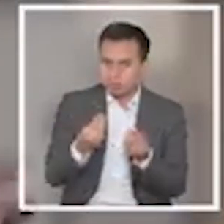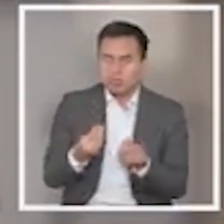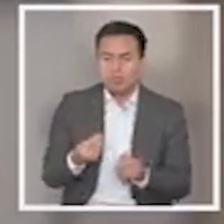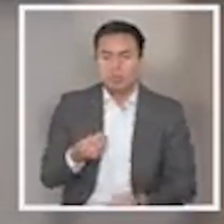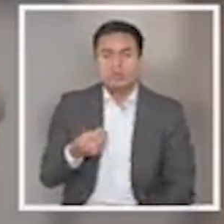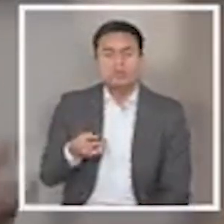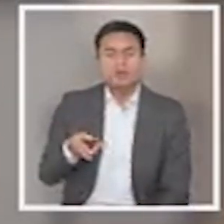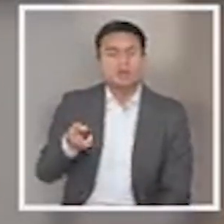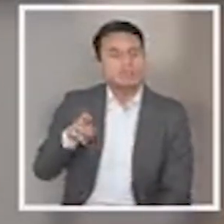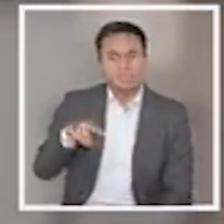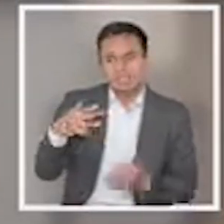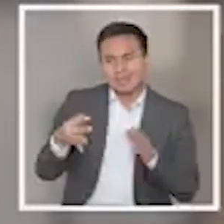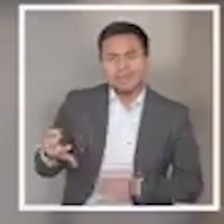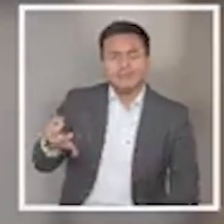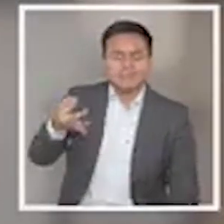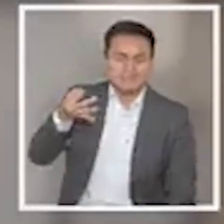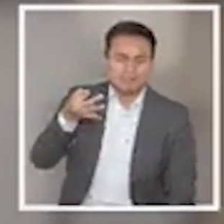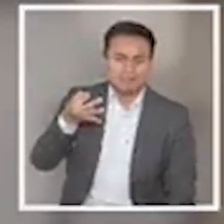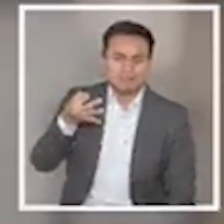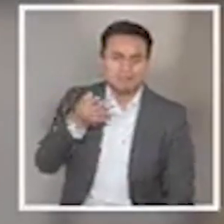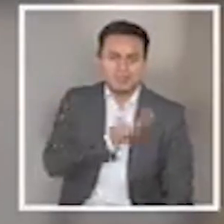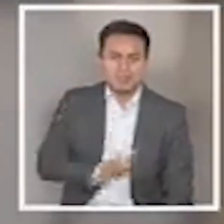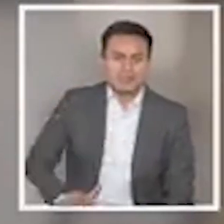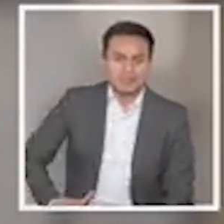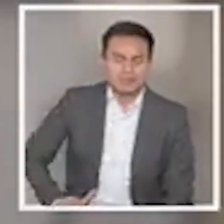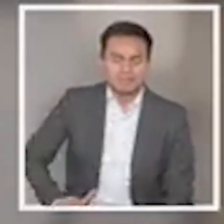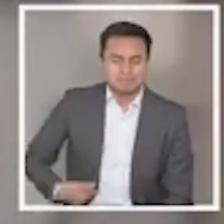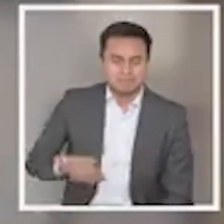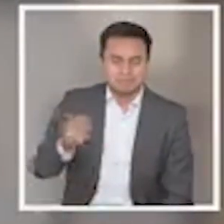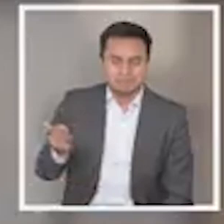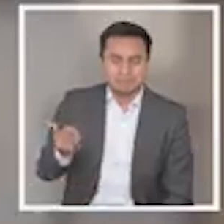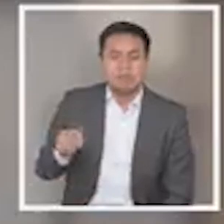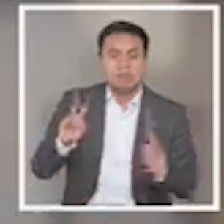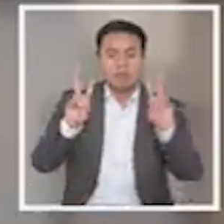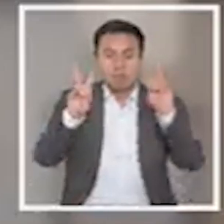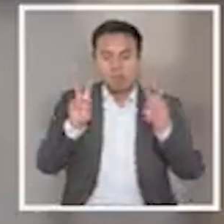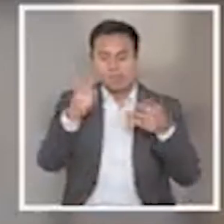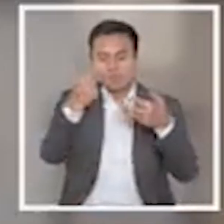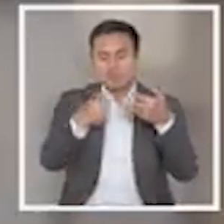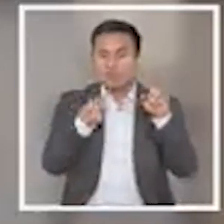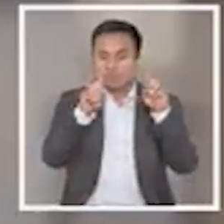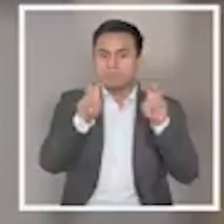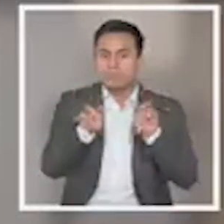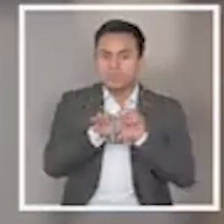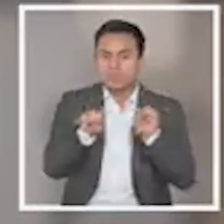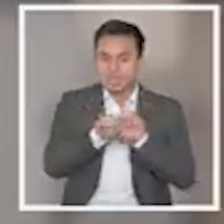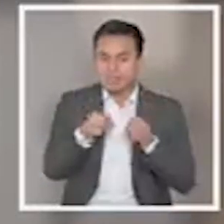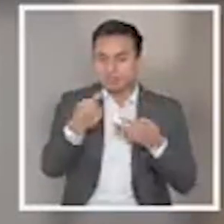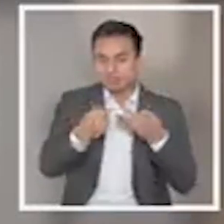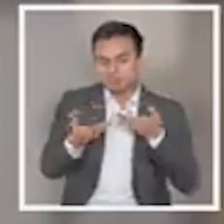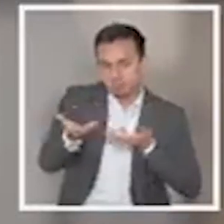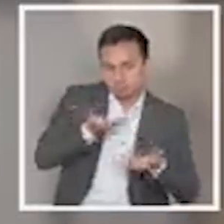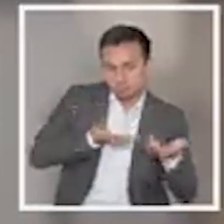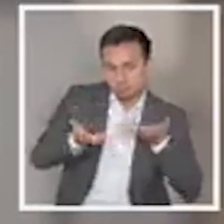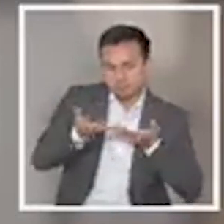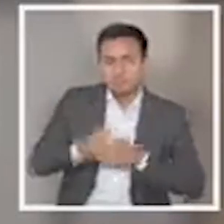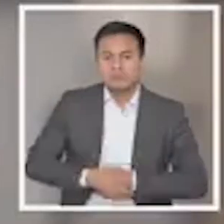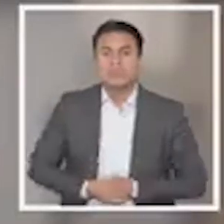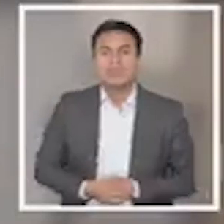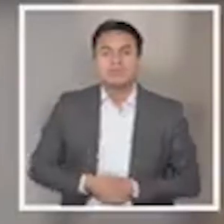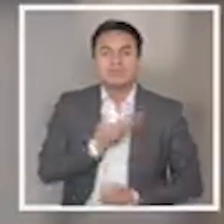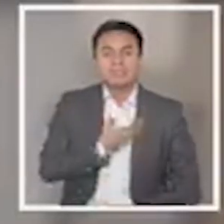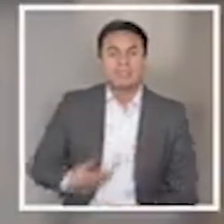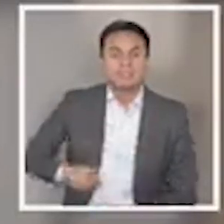No voy a repetir lo que ya dijo el presidente sobre cuáles fueron los temas tratados.